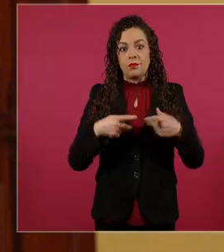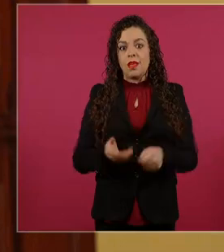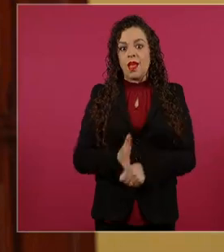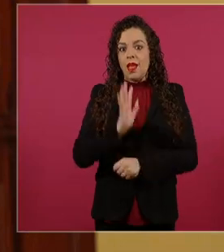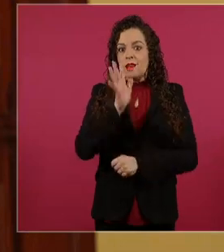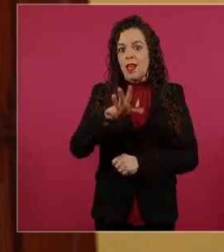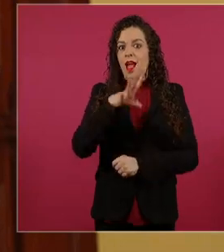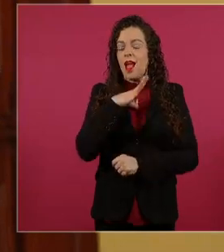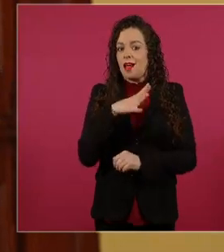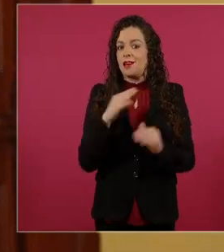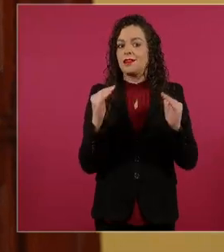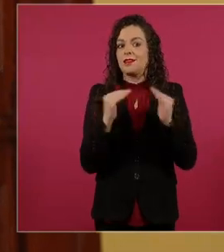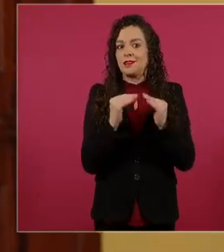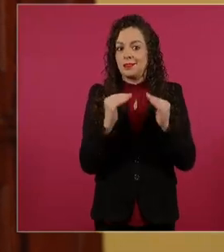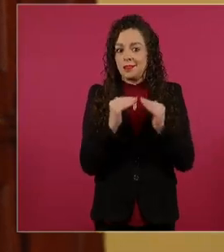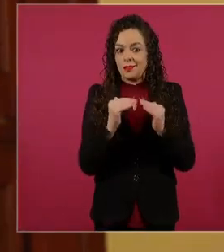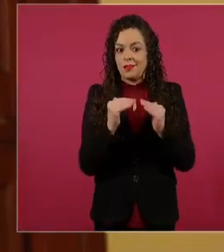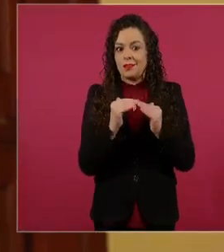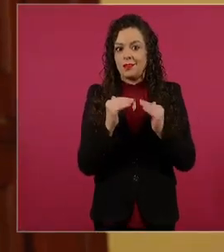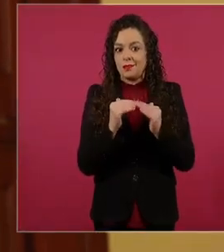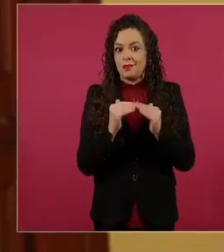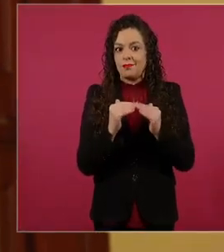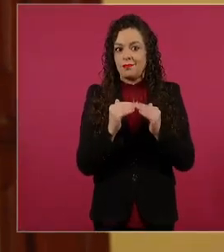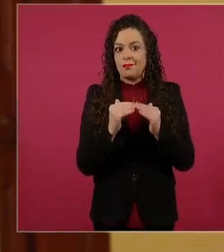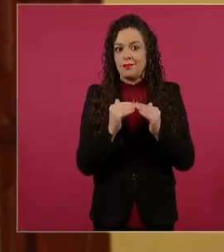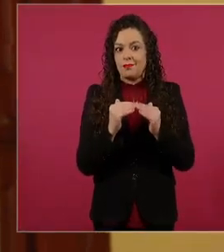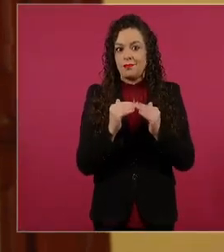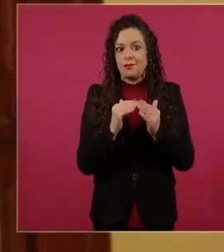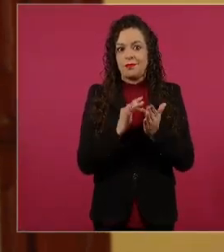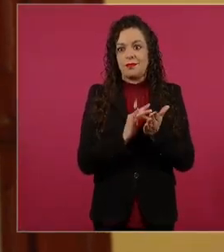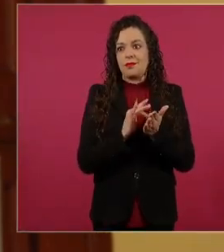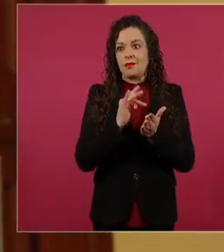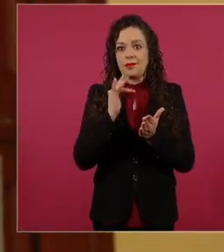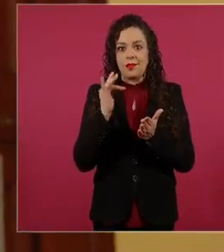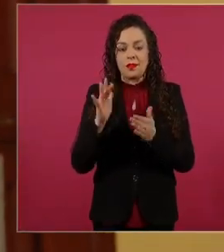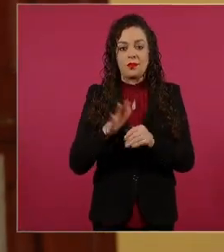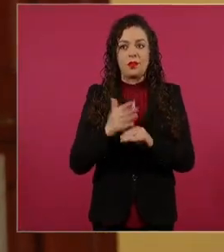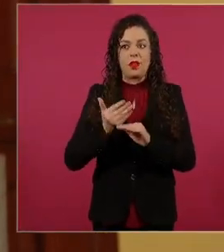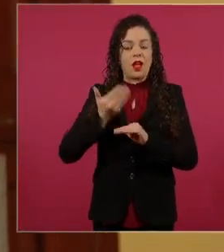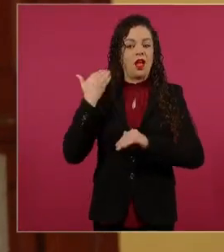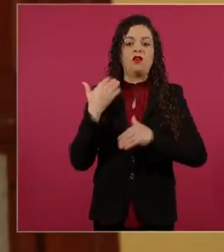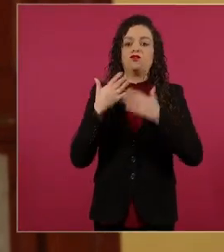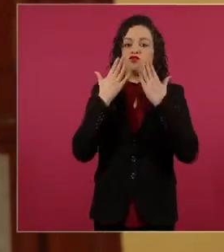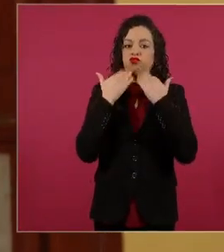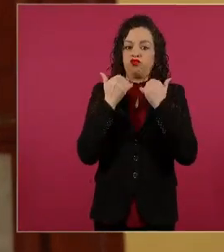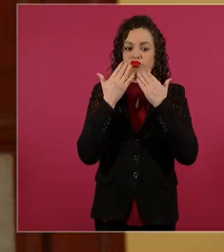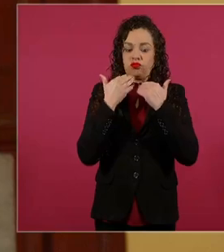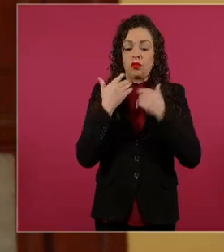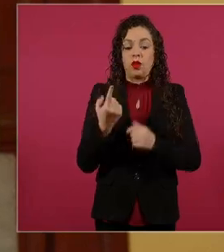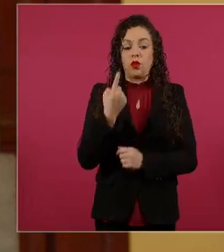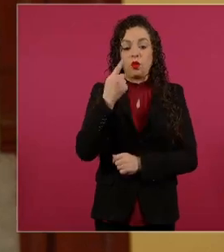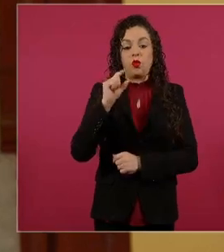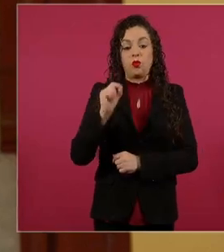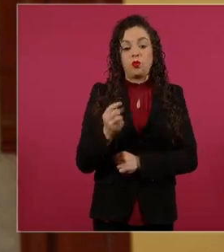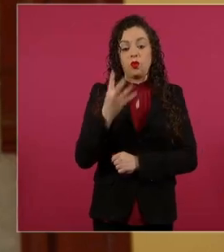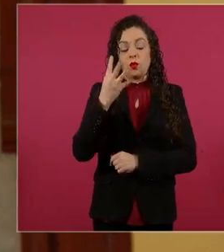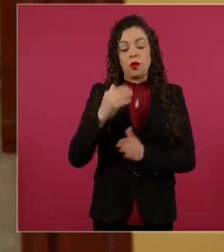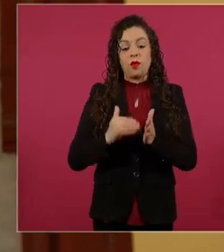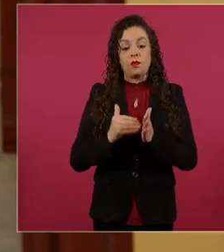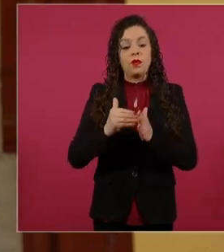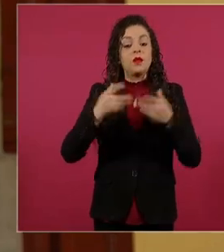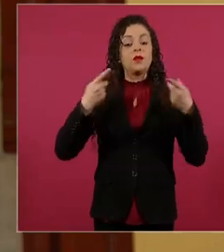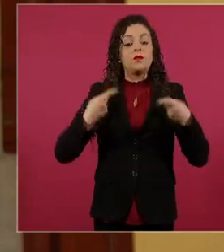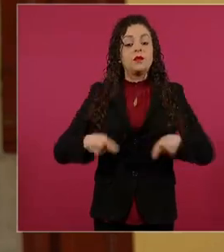de la carencia de calidad de espacios en la vivienda y 1.4 millones de personas